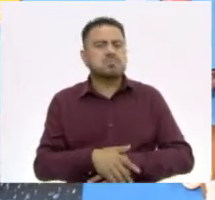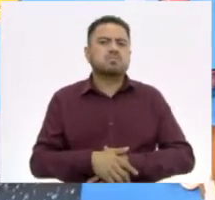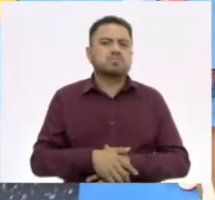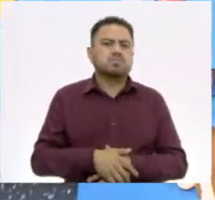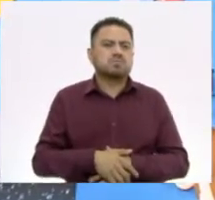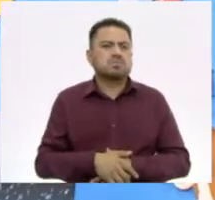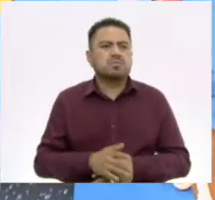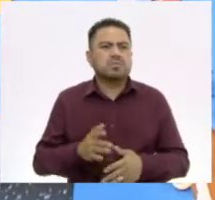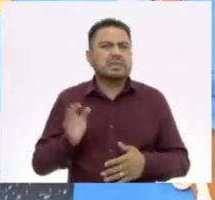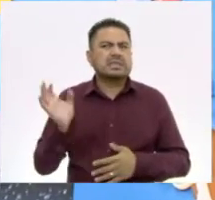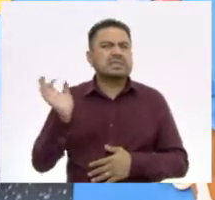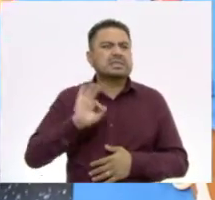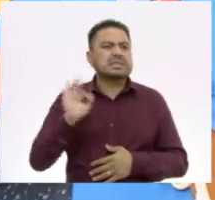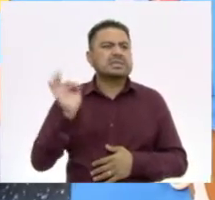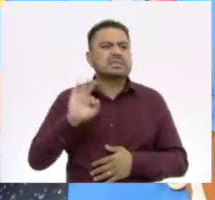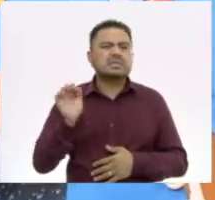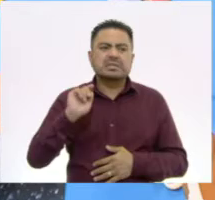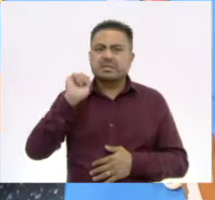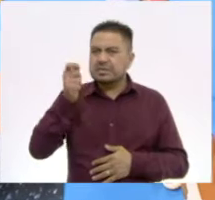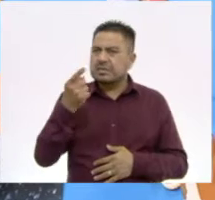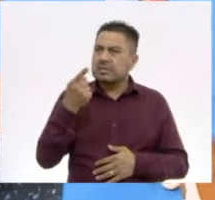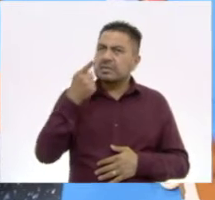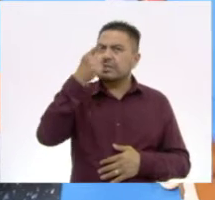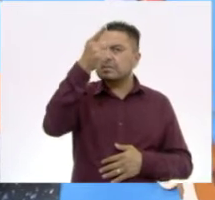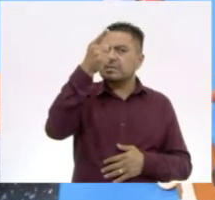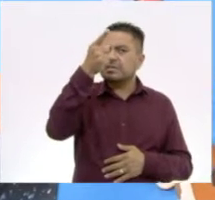habrá sido este